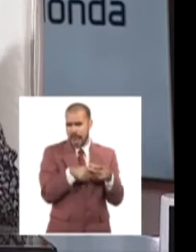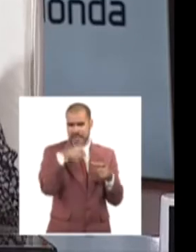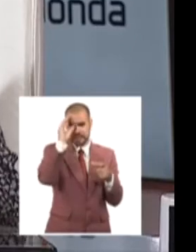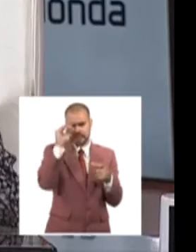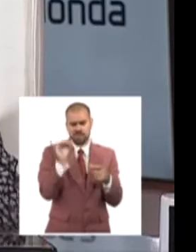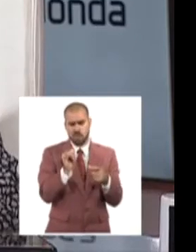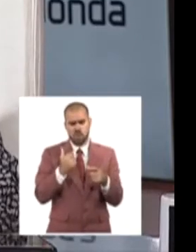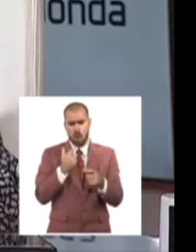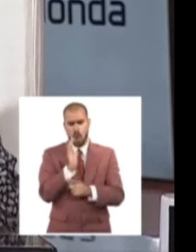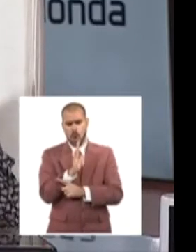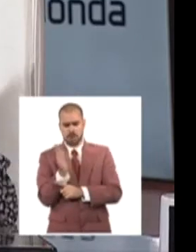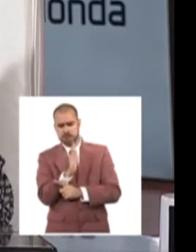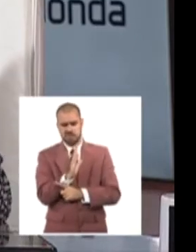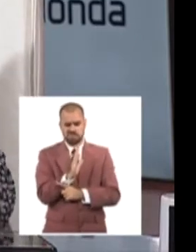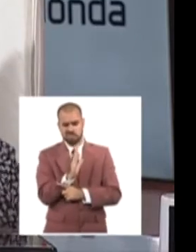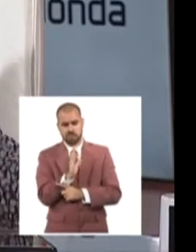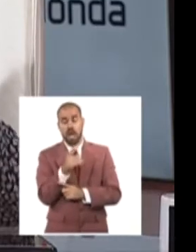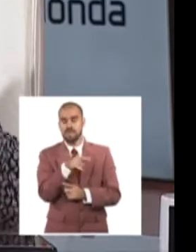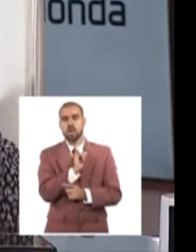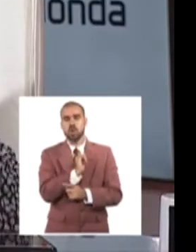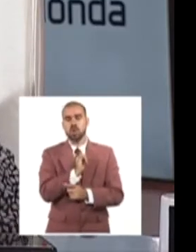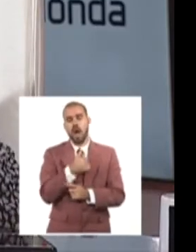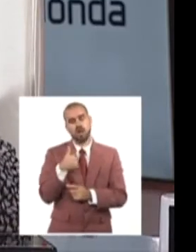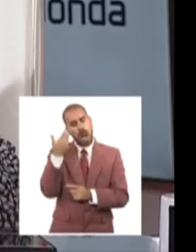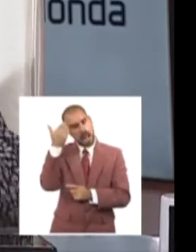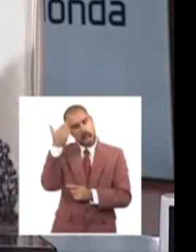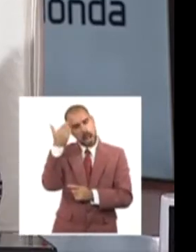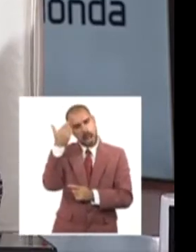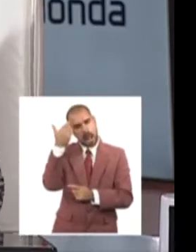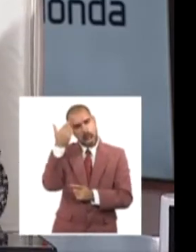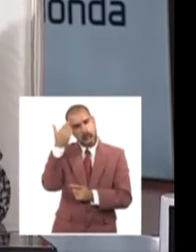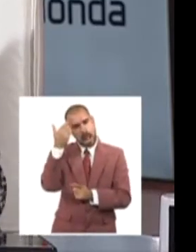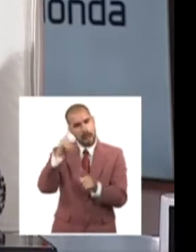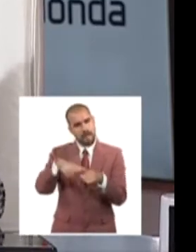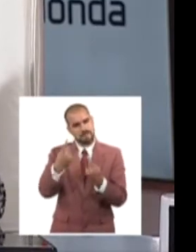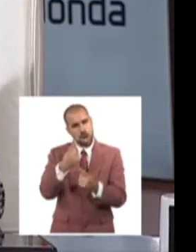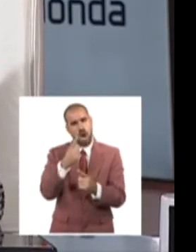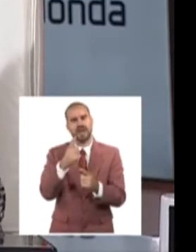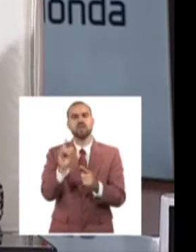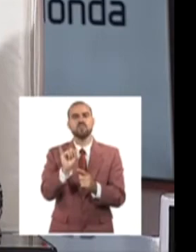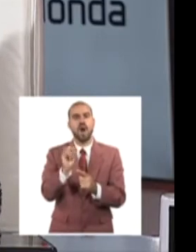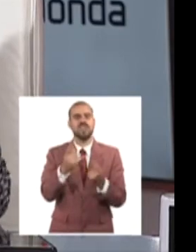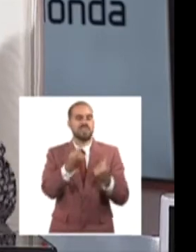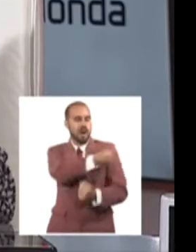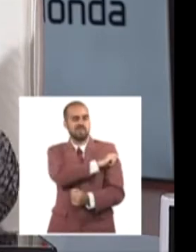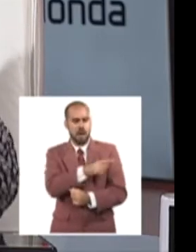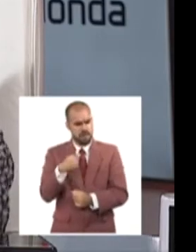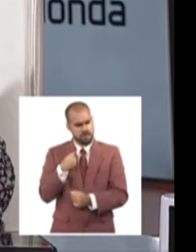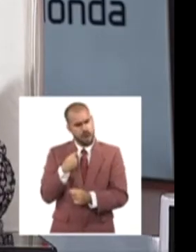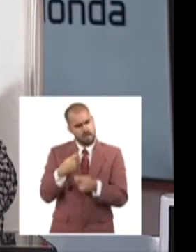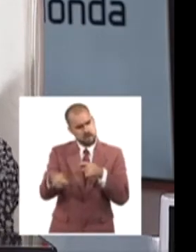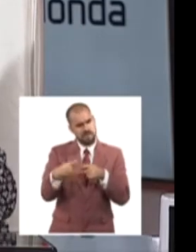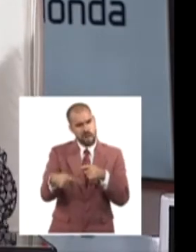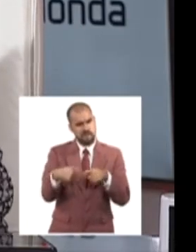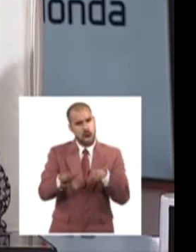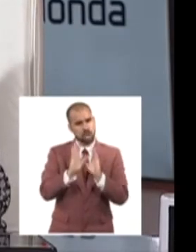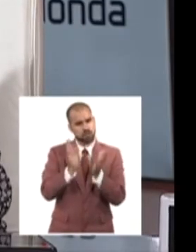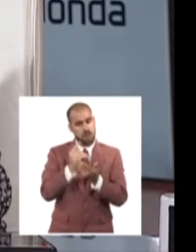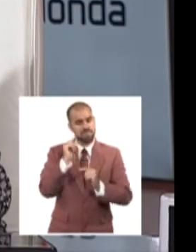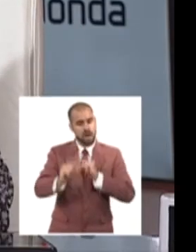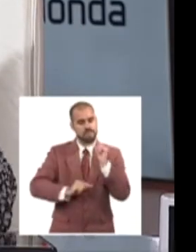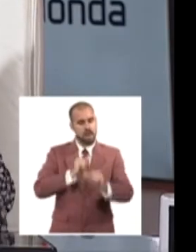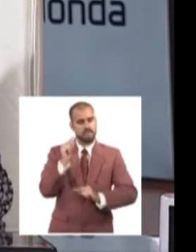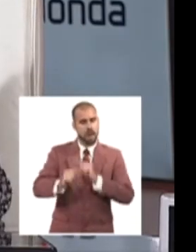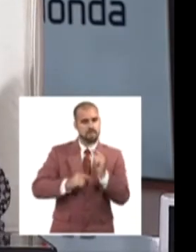pero él los tiene comprados a base de las enmiendas parlamentarias o sea del dinero público que él le va otorgando a esos